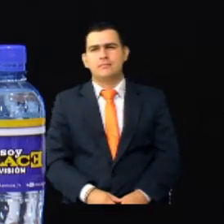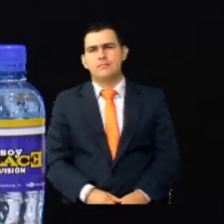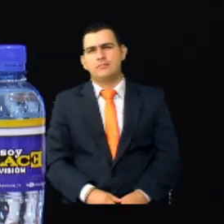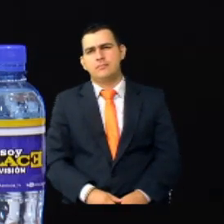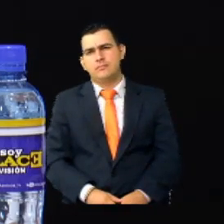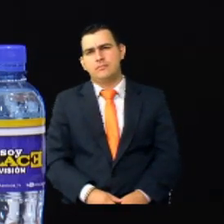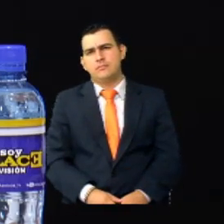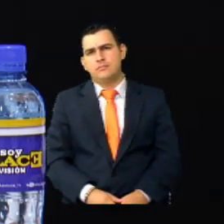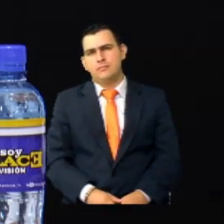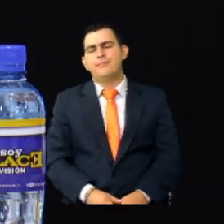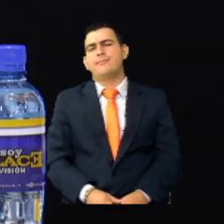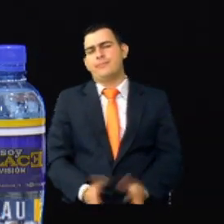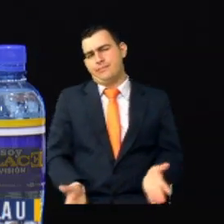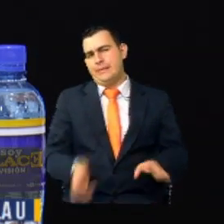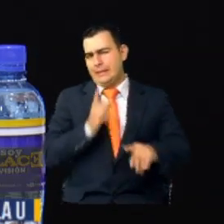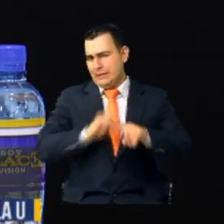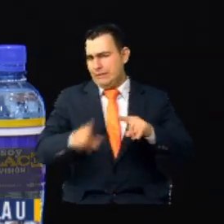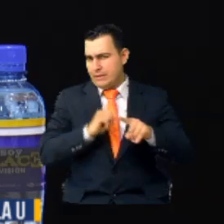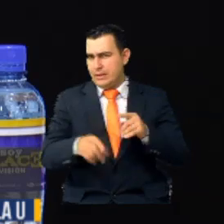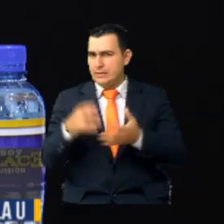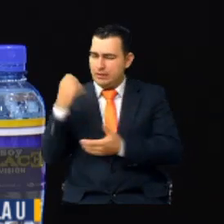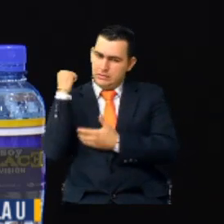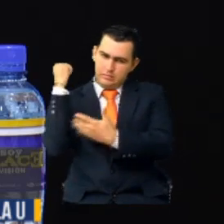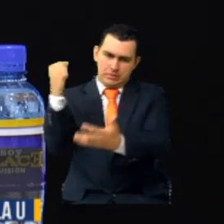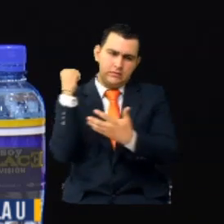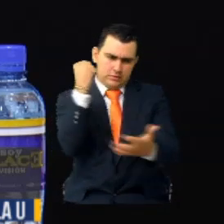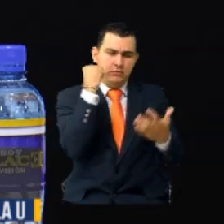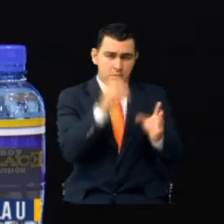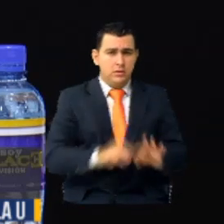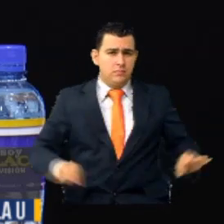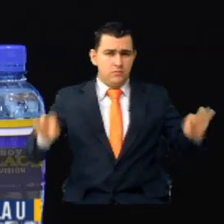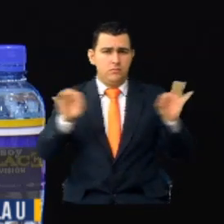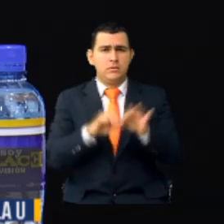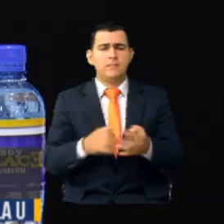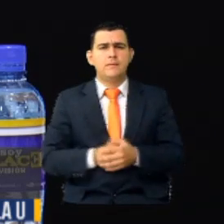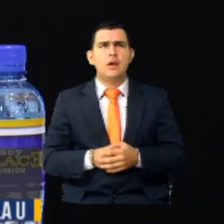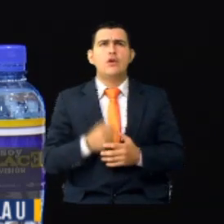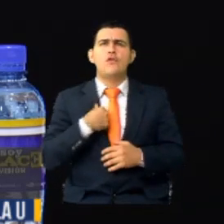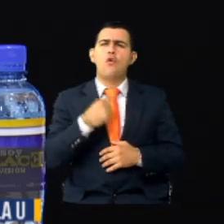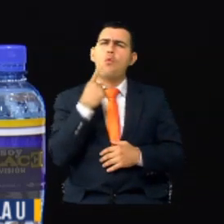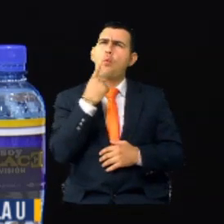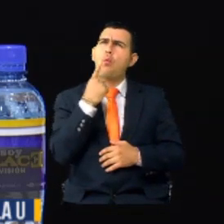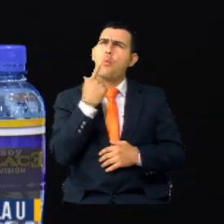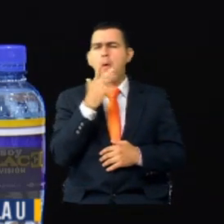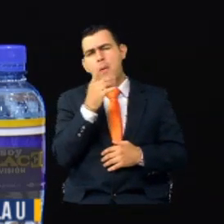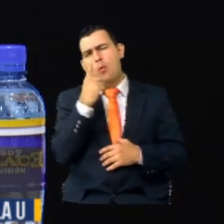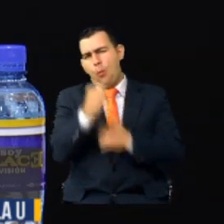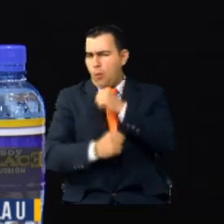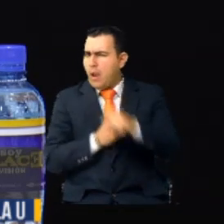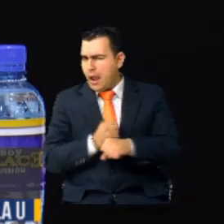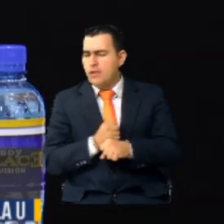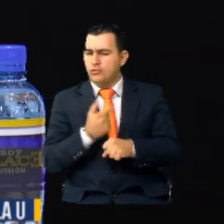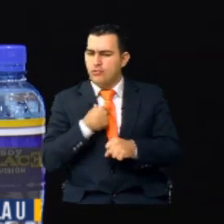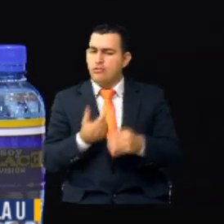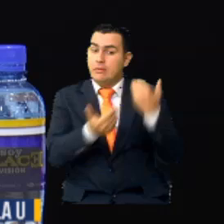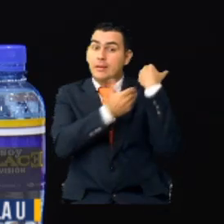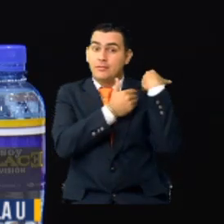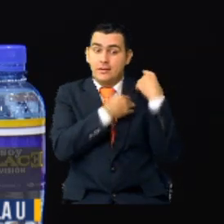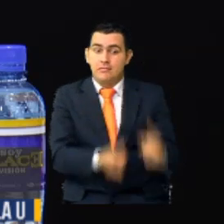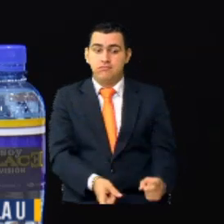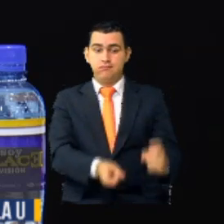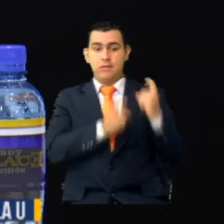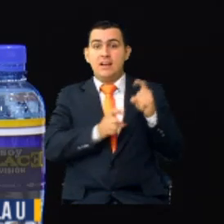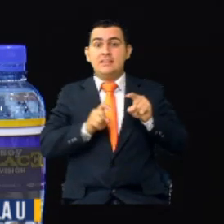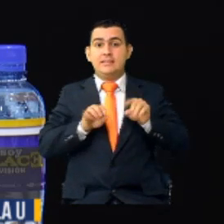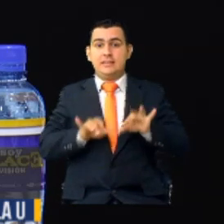Varias inversiones importantes que en menos de un año, que fue lo que estuve en ese importante cargo, pude desarrollar. La primera de